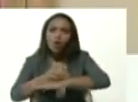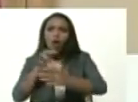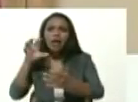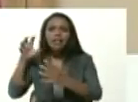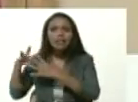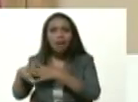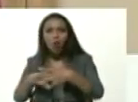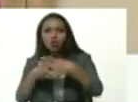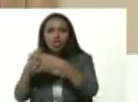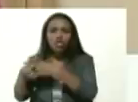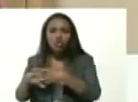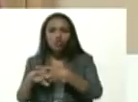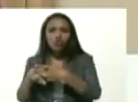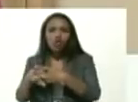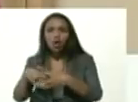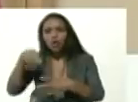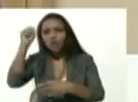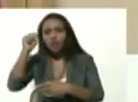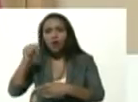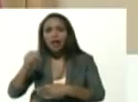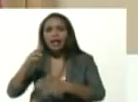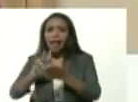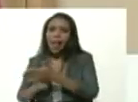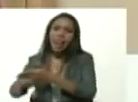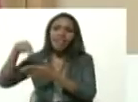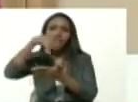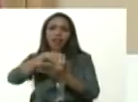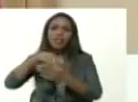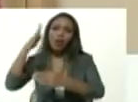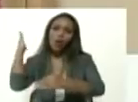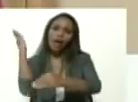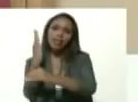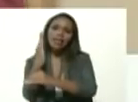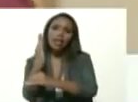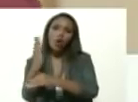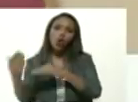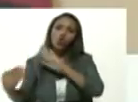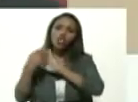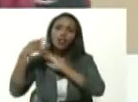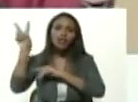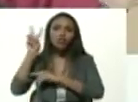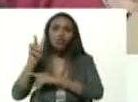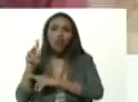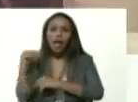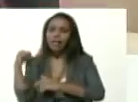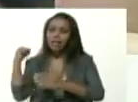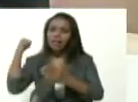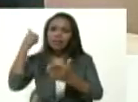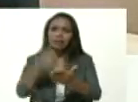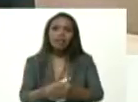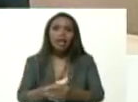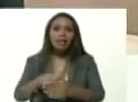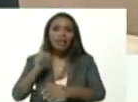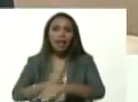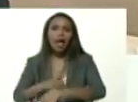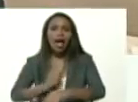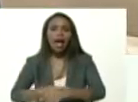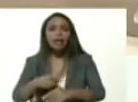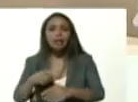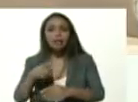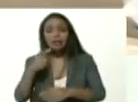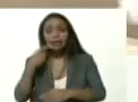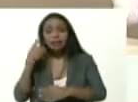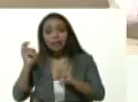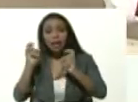de Norteamérica que levante las sanciones contra Venezuela durante todo este periodo de la crisis mundial